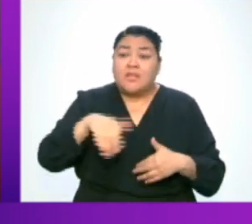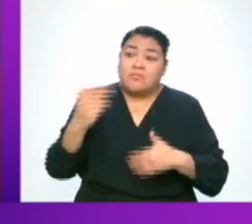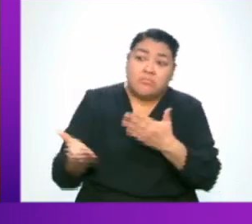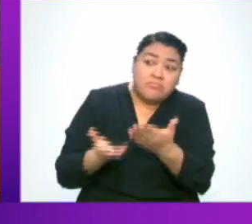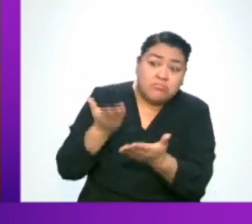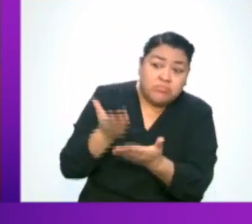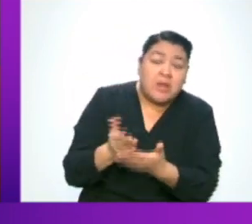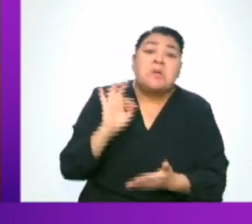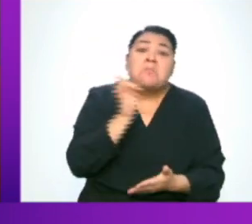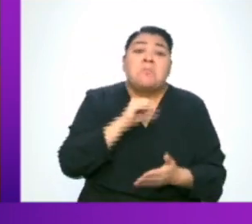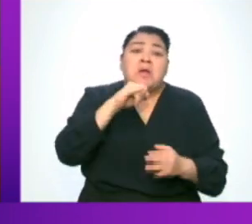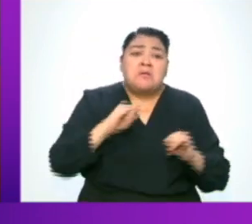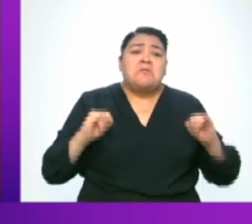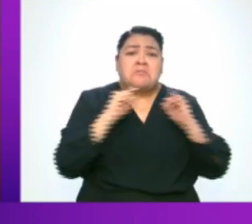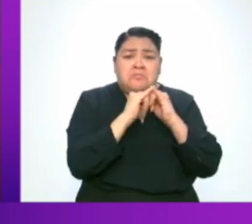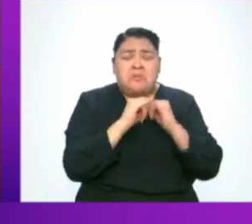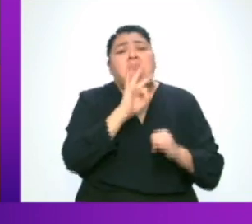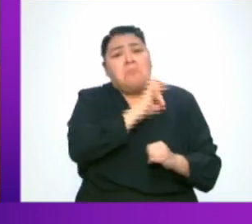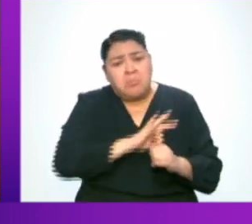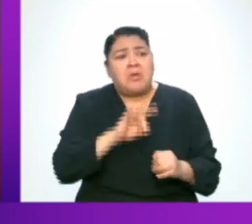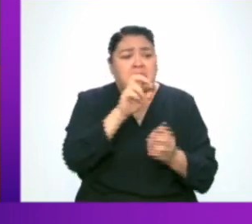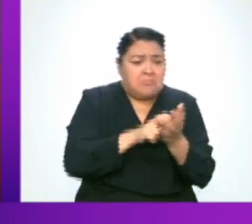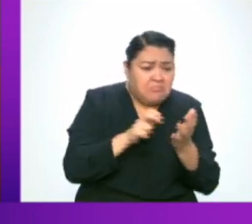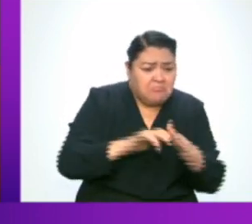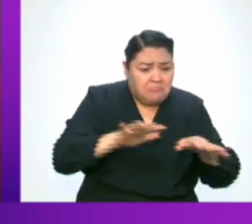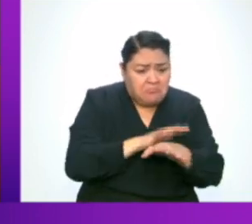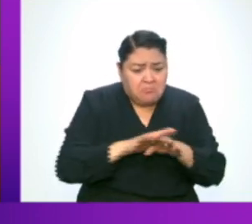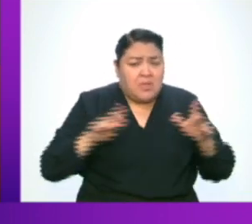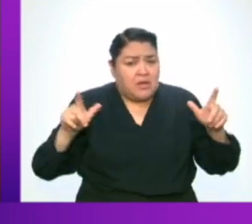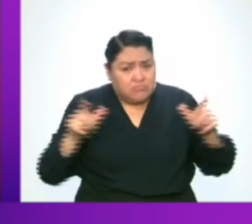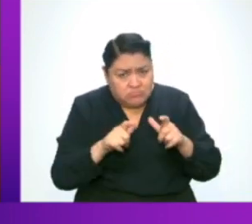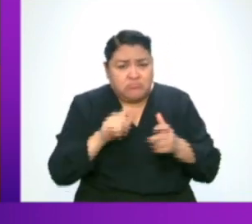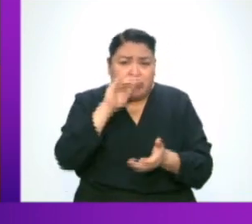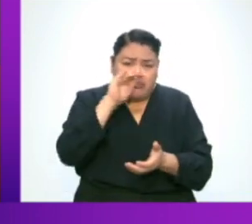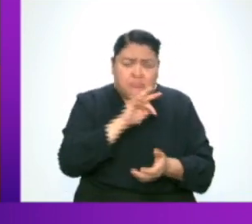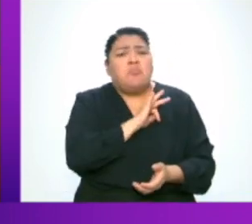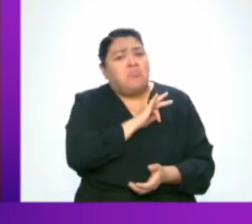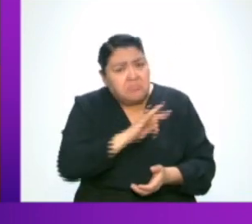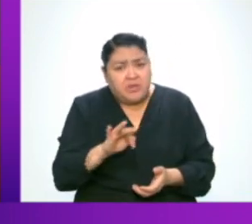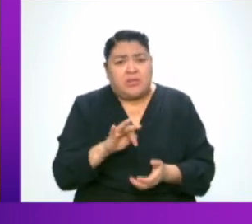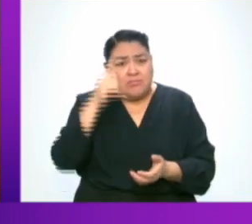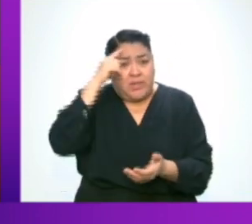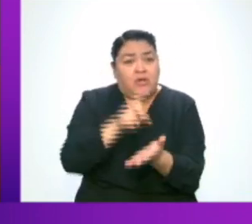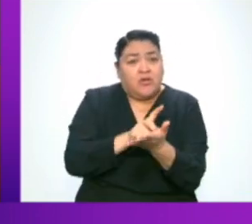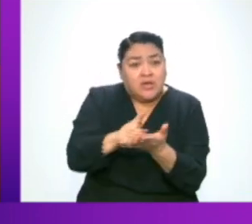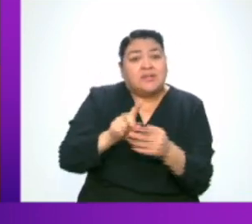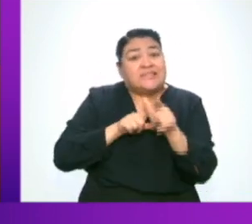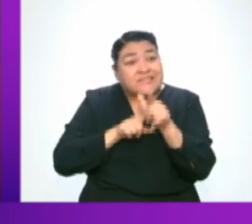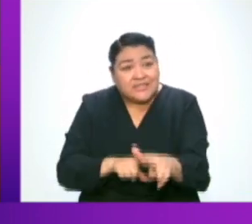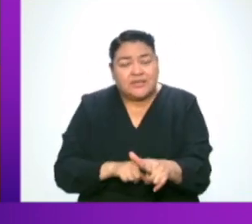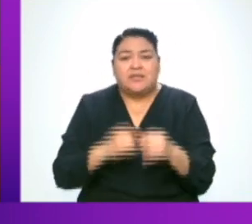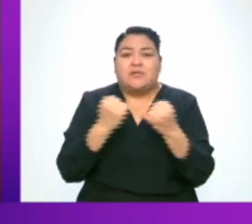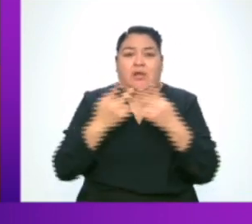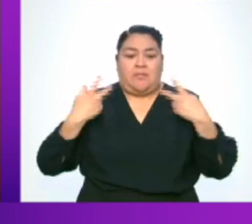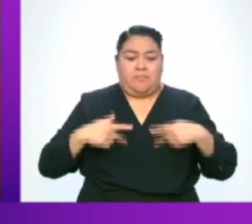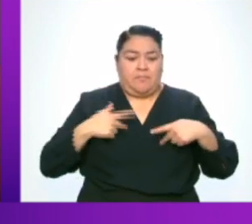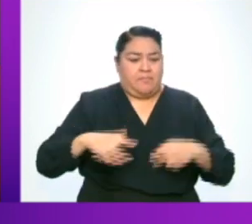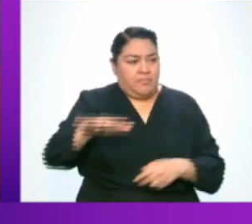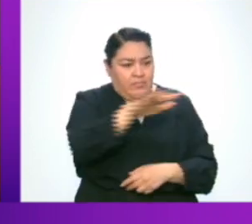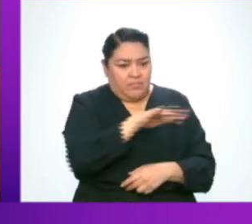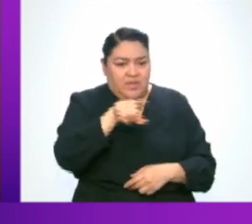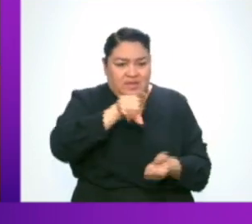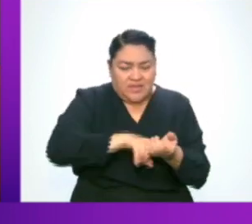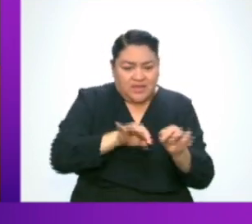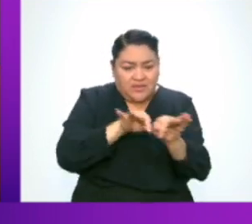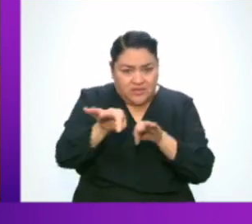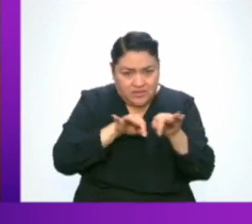de adelgazamiento de este instituto y la importancia de los Derechos Eh Al momento de hablar del personal pues se habló